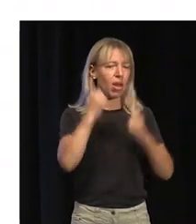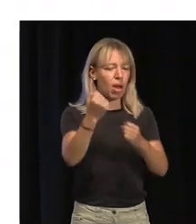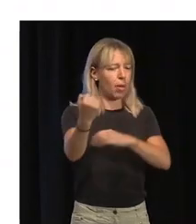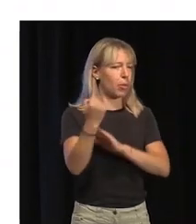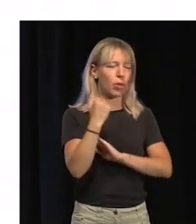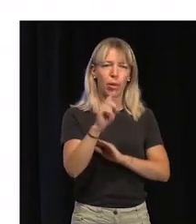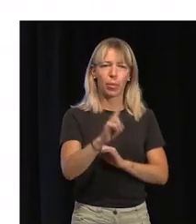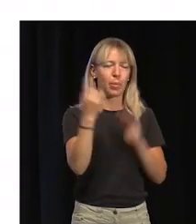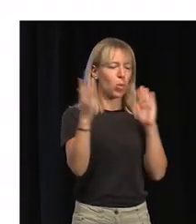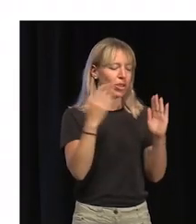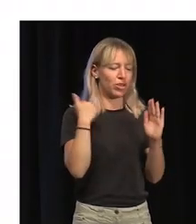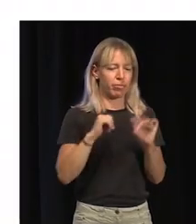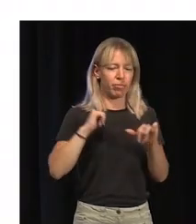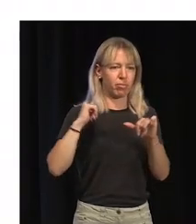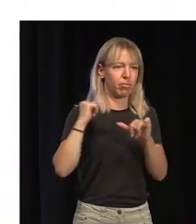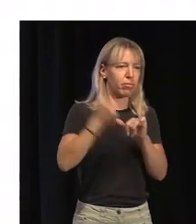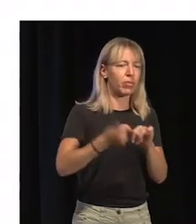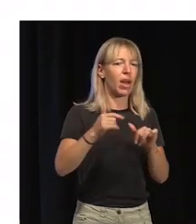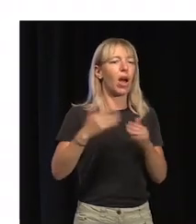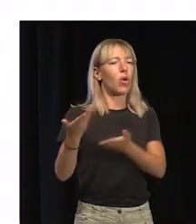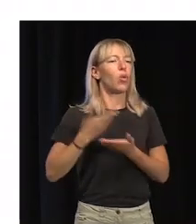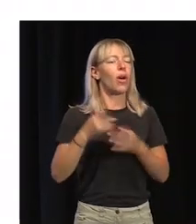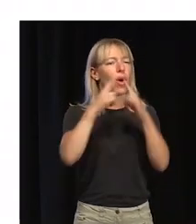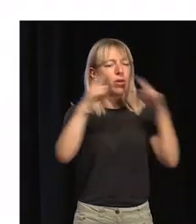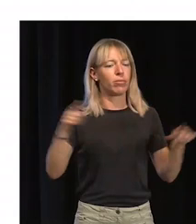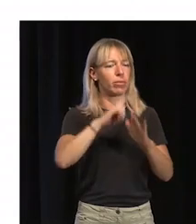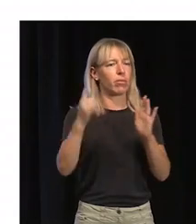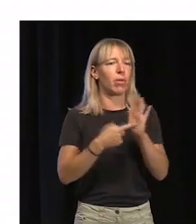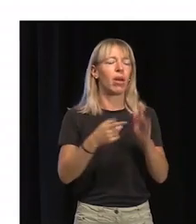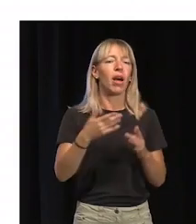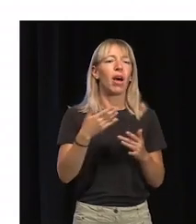desde el primer momento y que nos han ayudado durante todo este año a